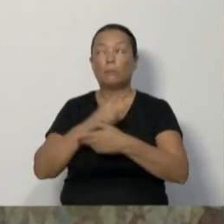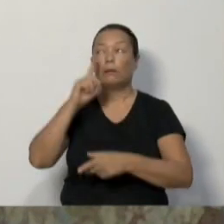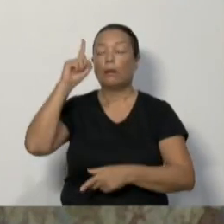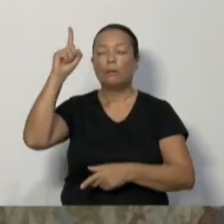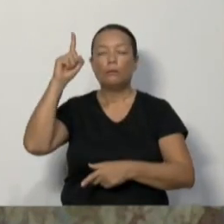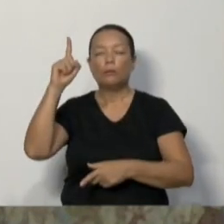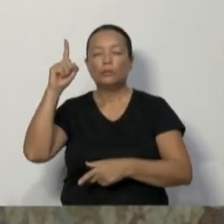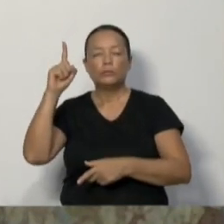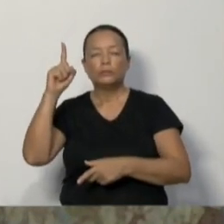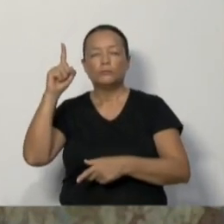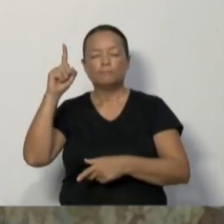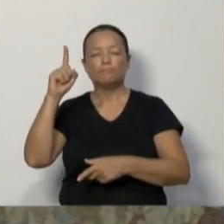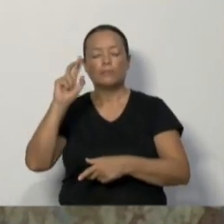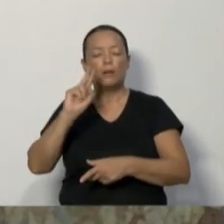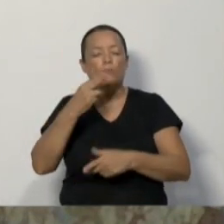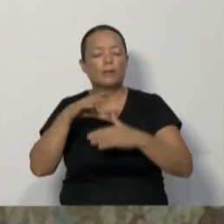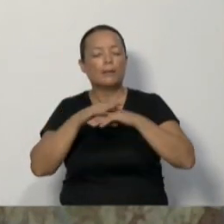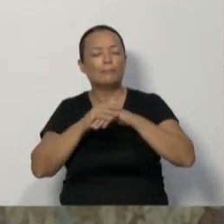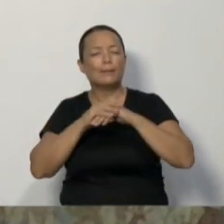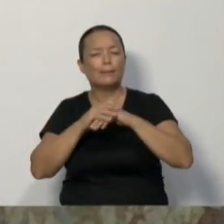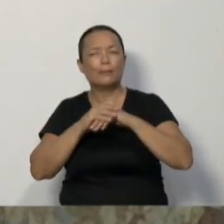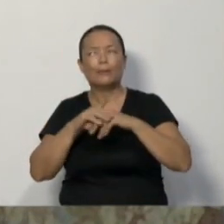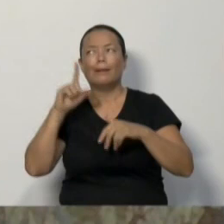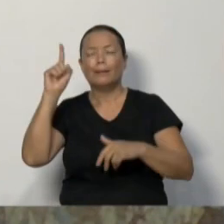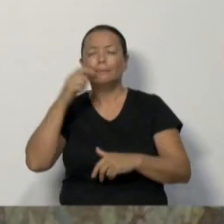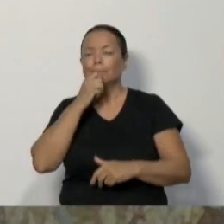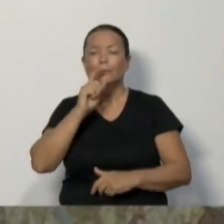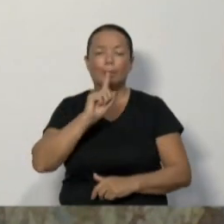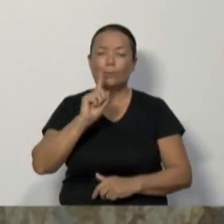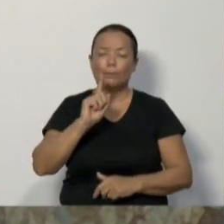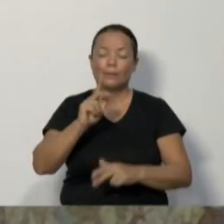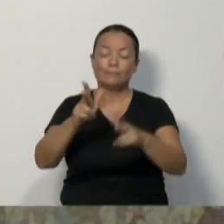el Señor la muerte de sus amigos.